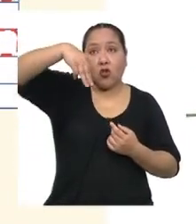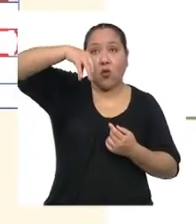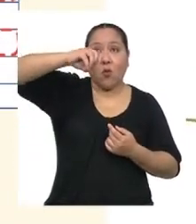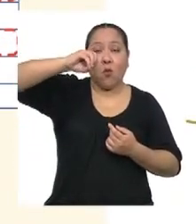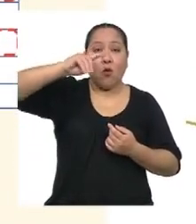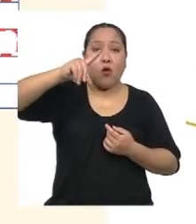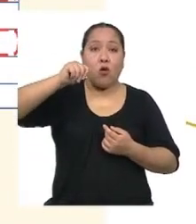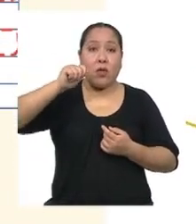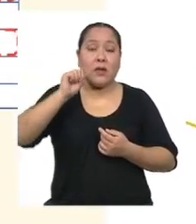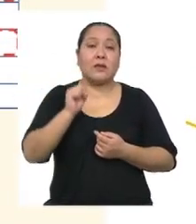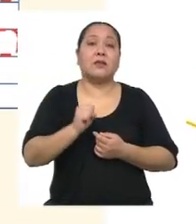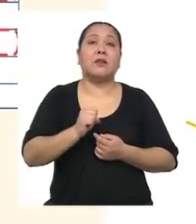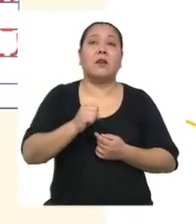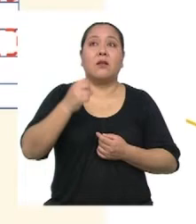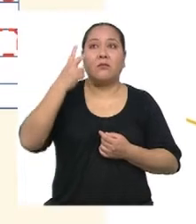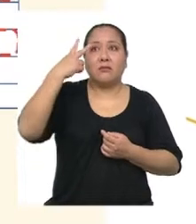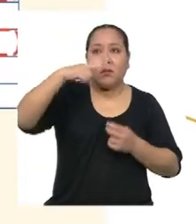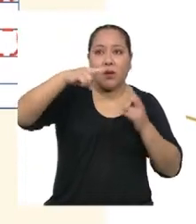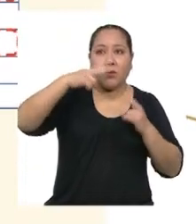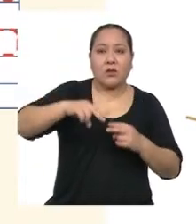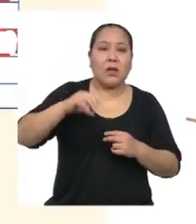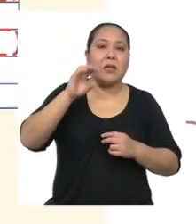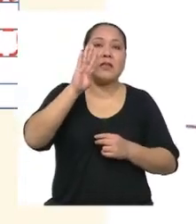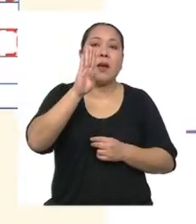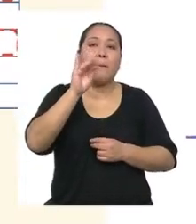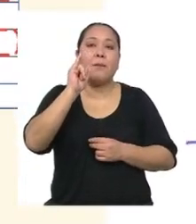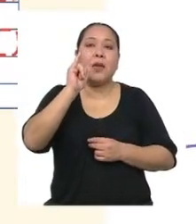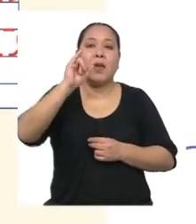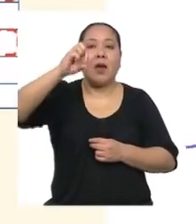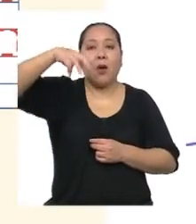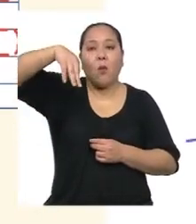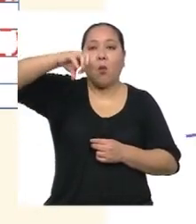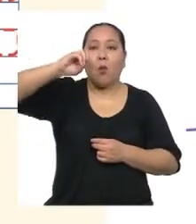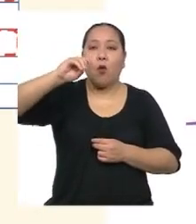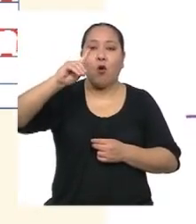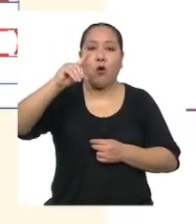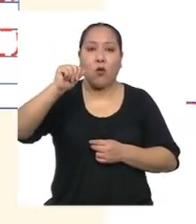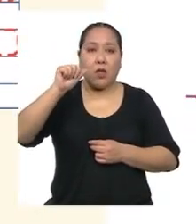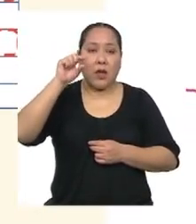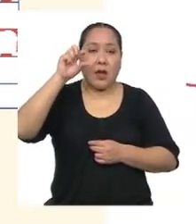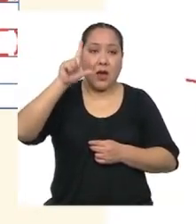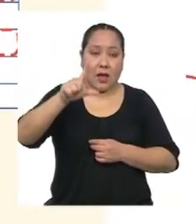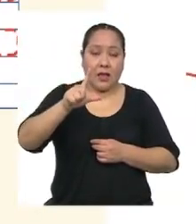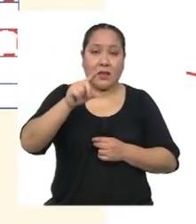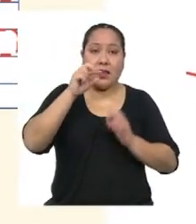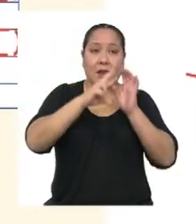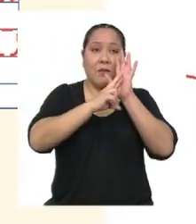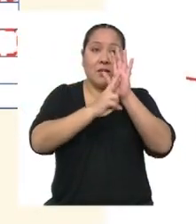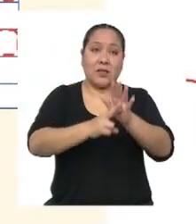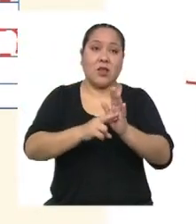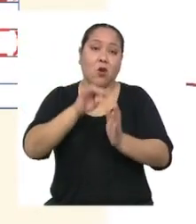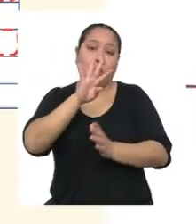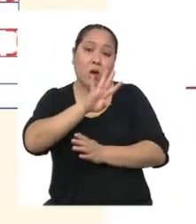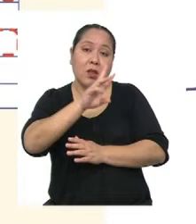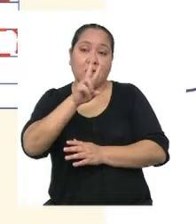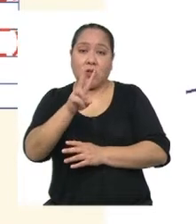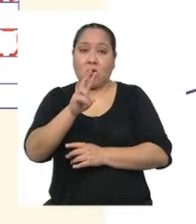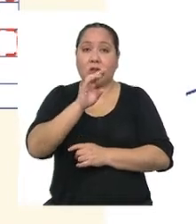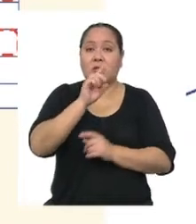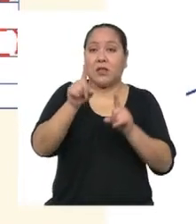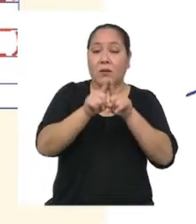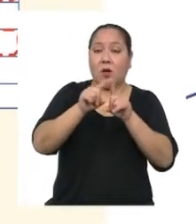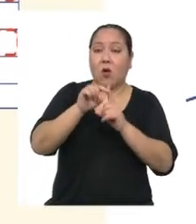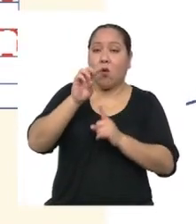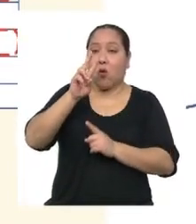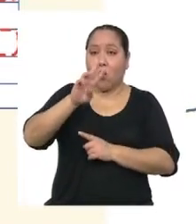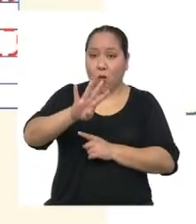variable es bimodal. Y en este caso, la edad representativa es de 42 y 45 años. También